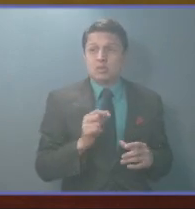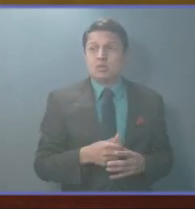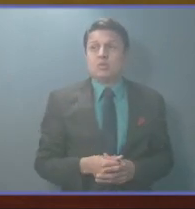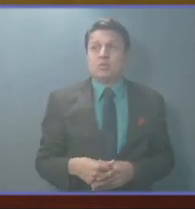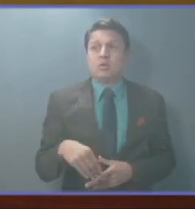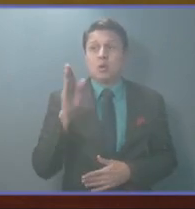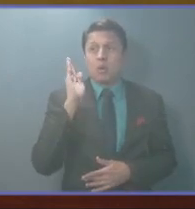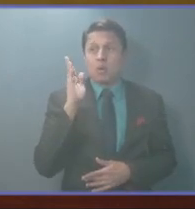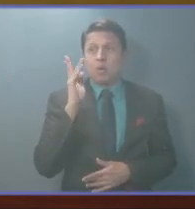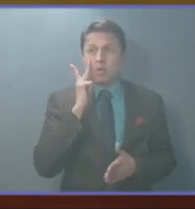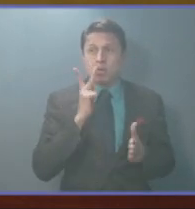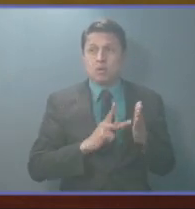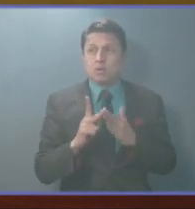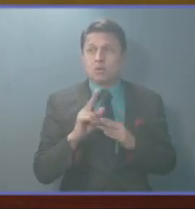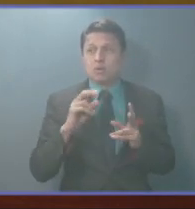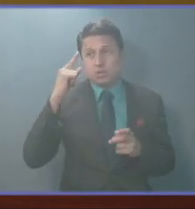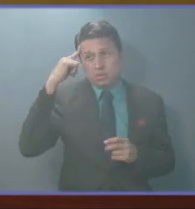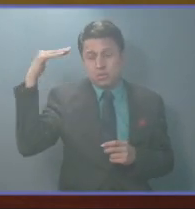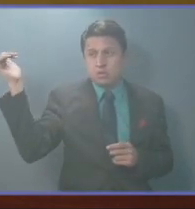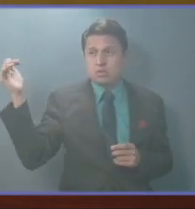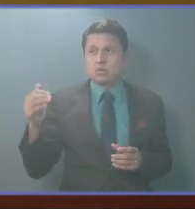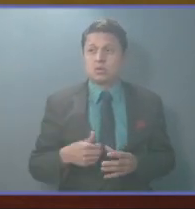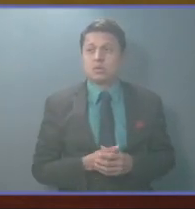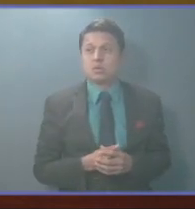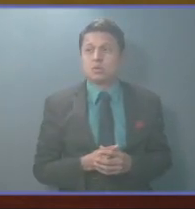con enfoques partidarios.